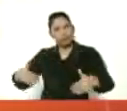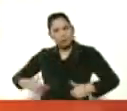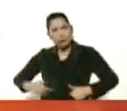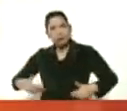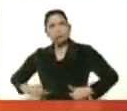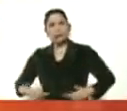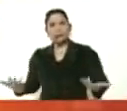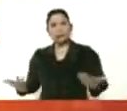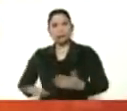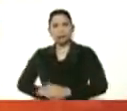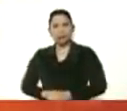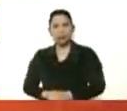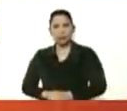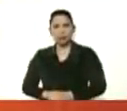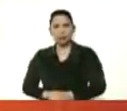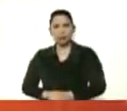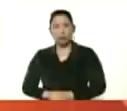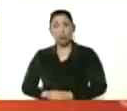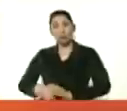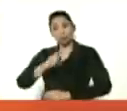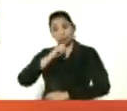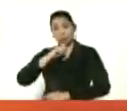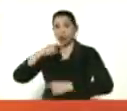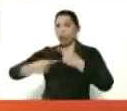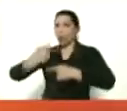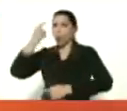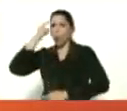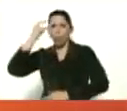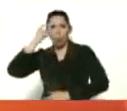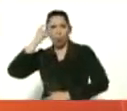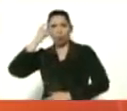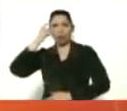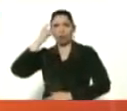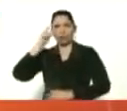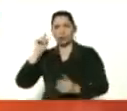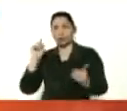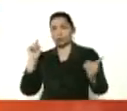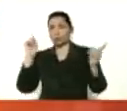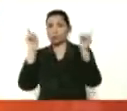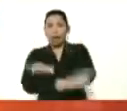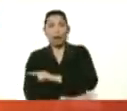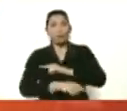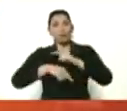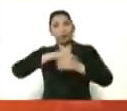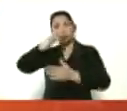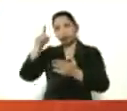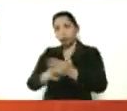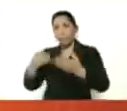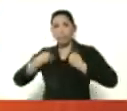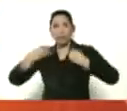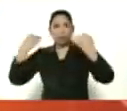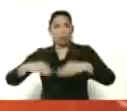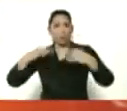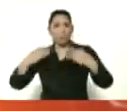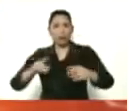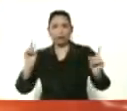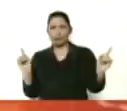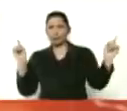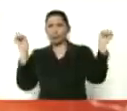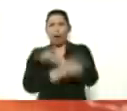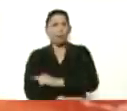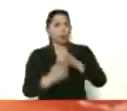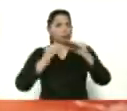bueno, la dificultad diaria, el cambio total de la vida normal, el cambio de todos los